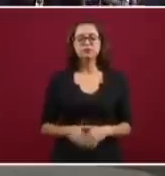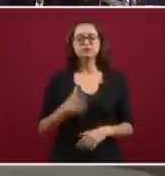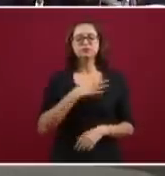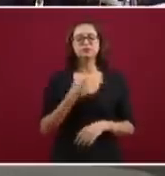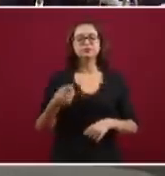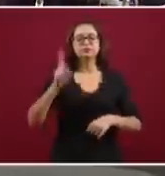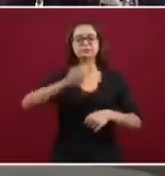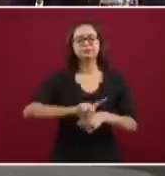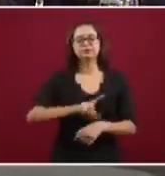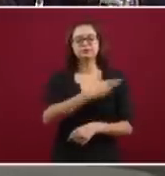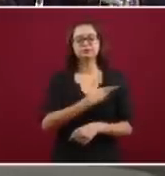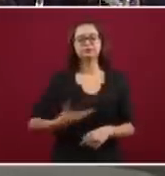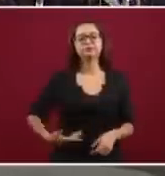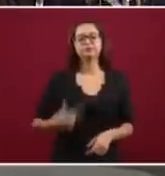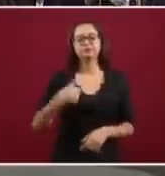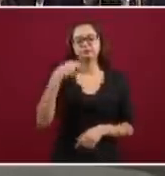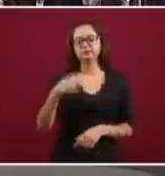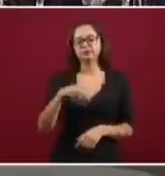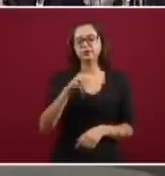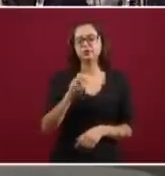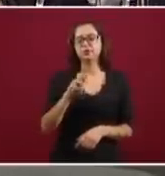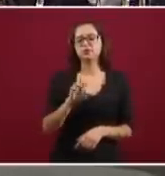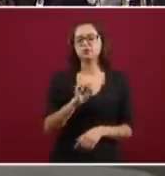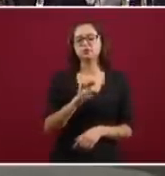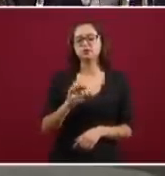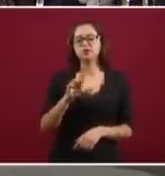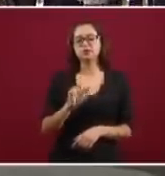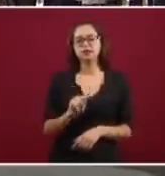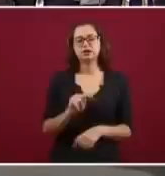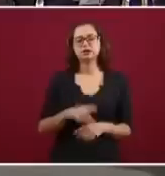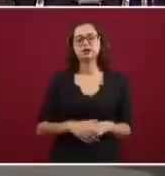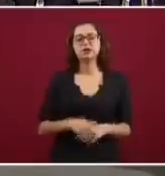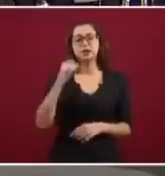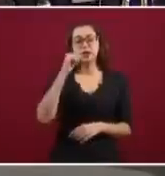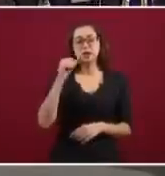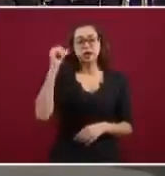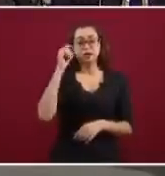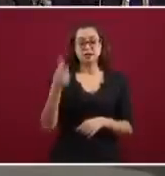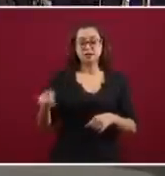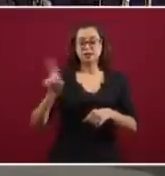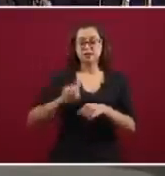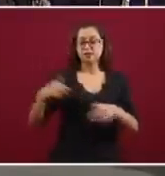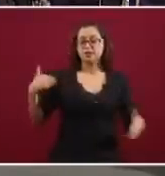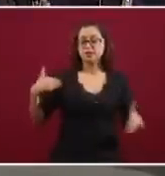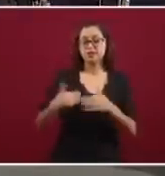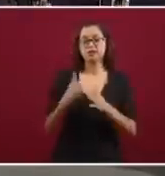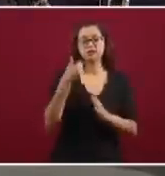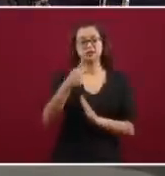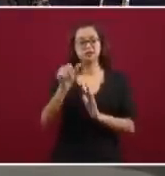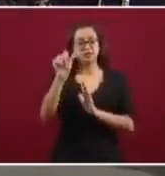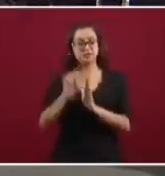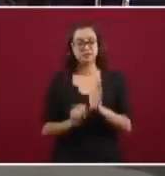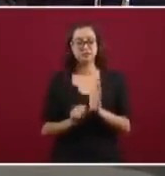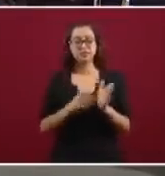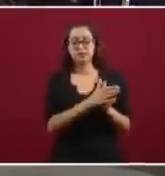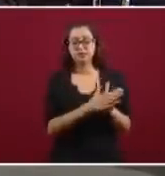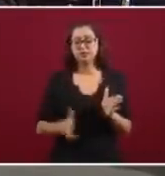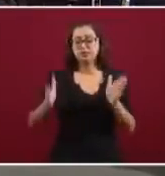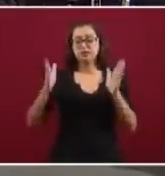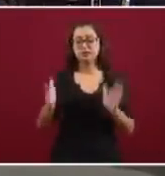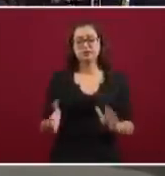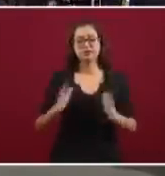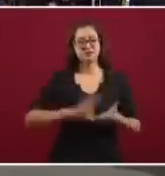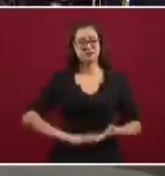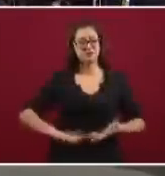Buenos días, presidente. Montserrat Vargas, de Publimetro. Ayer se cumplió el plazo de 6 meses que usted dio el 22 de abril para reducir